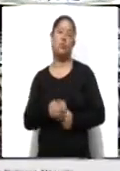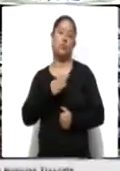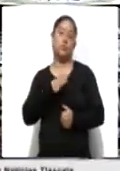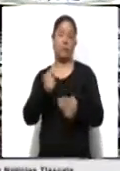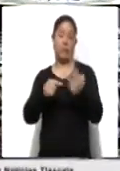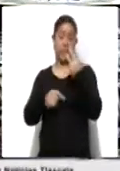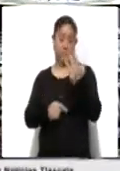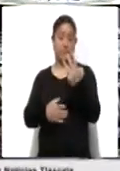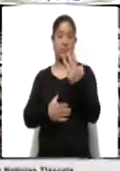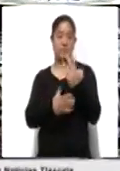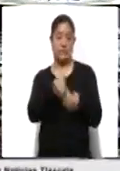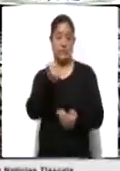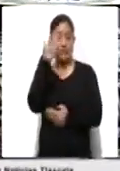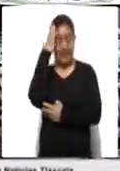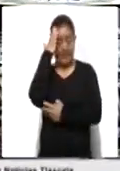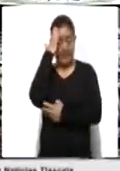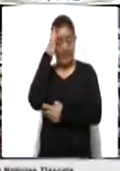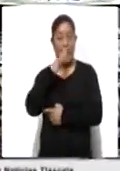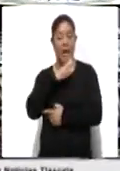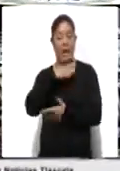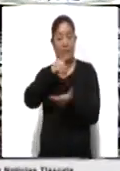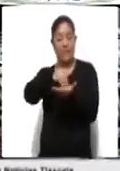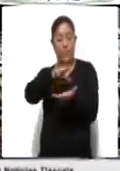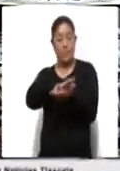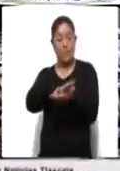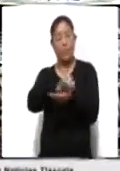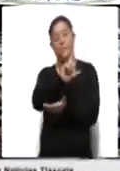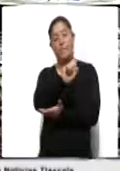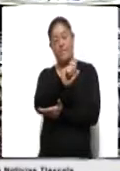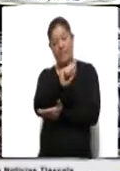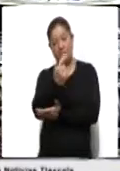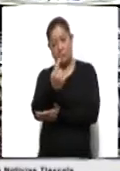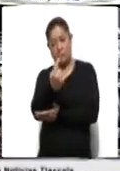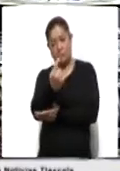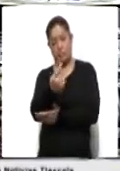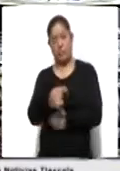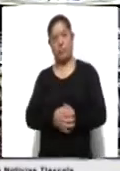Estos tres ejes están plasmados en la Agenda 21,